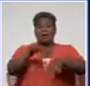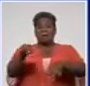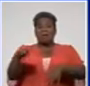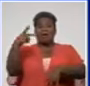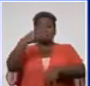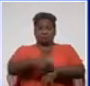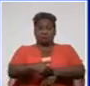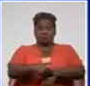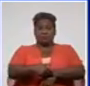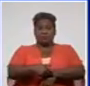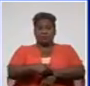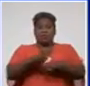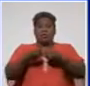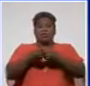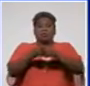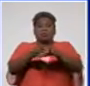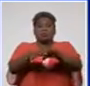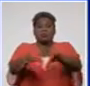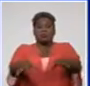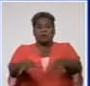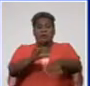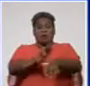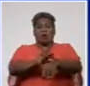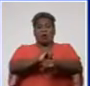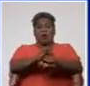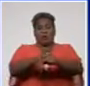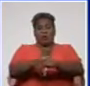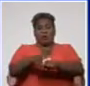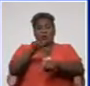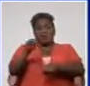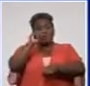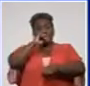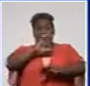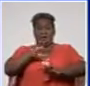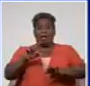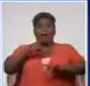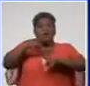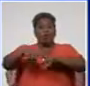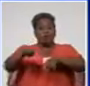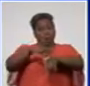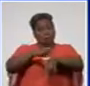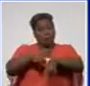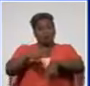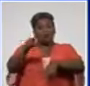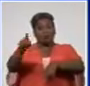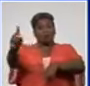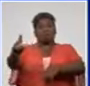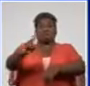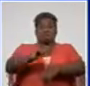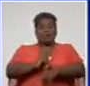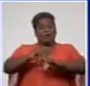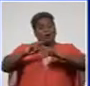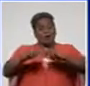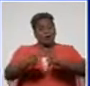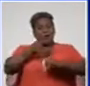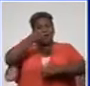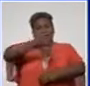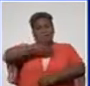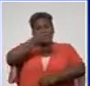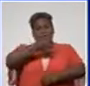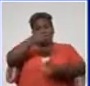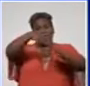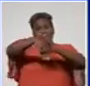COVID-19. Por supuesto, esto no es un tema agotado. Nosotros en próximos espacios del sistema informativo de la televisión cubana, también de Canal Caribe, pues estaremos dando continuidad a